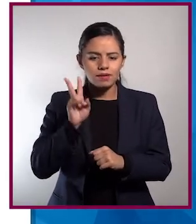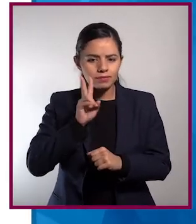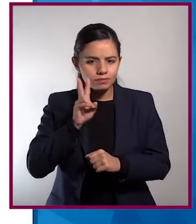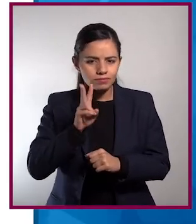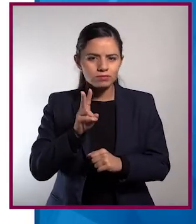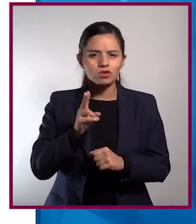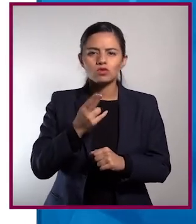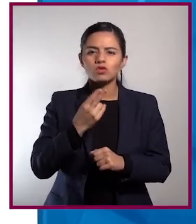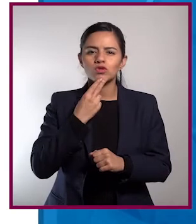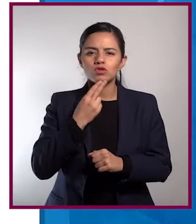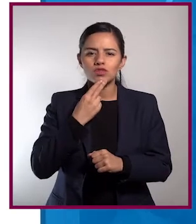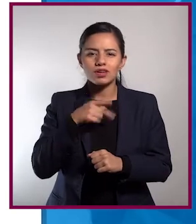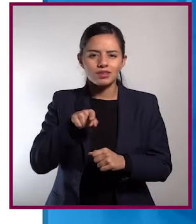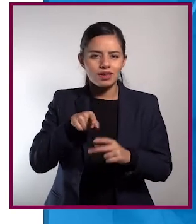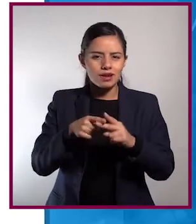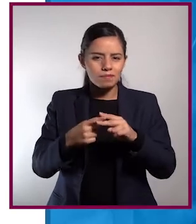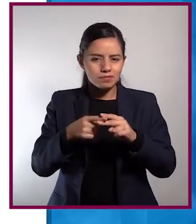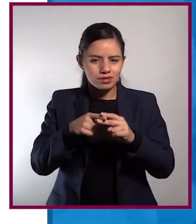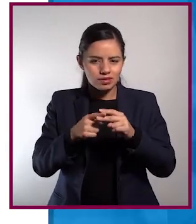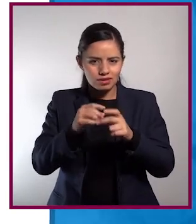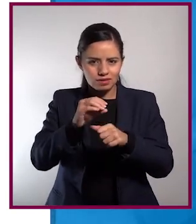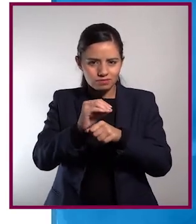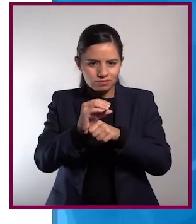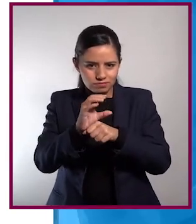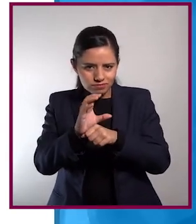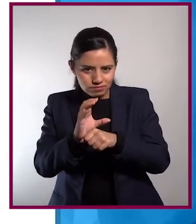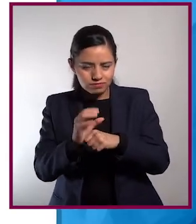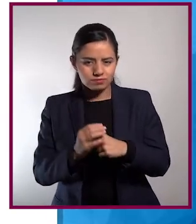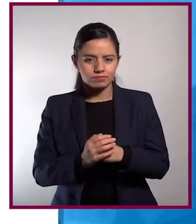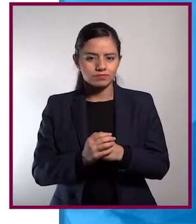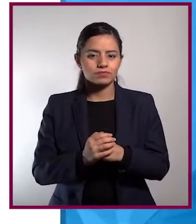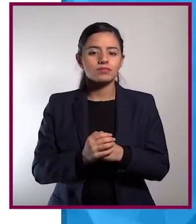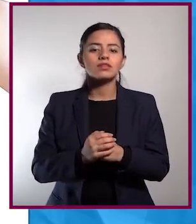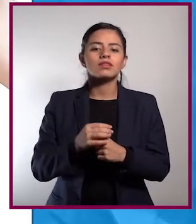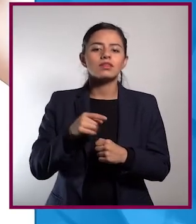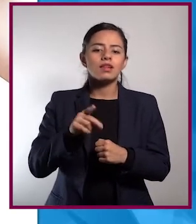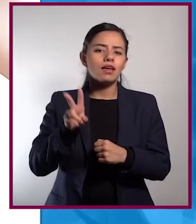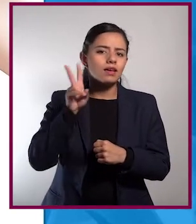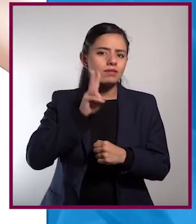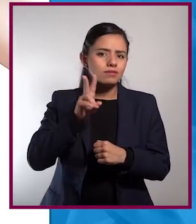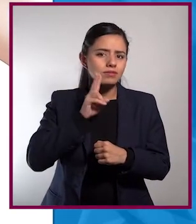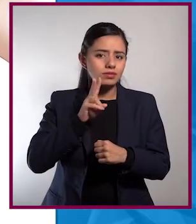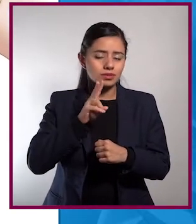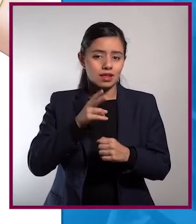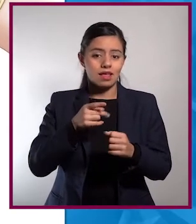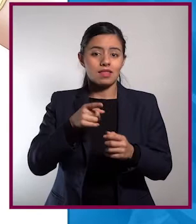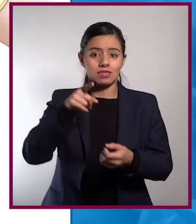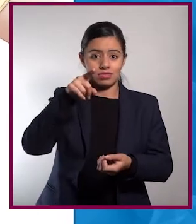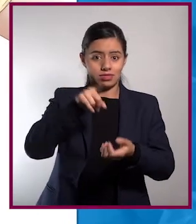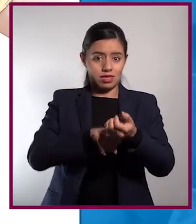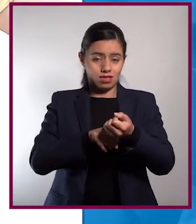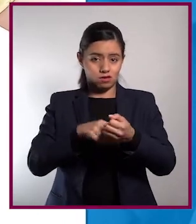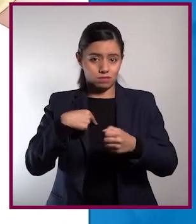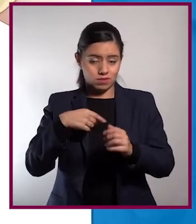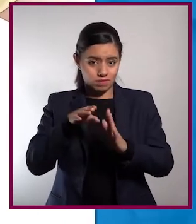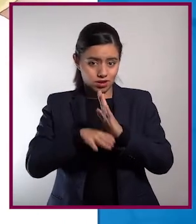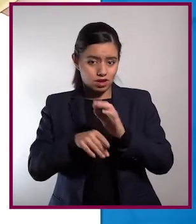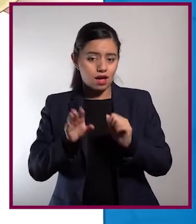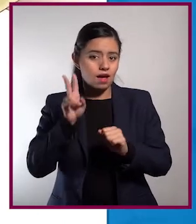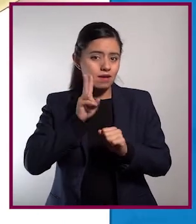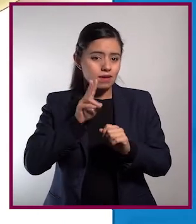instrumento llamado espéculo para la visualización de la vagina y el cuello uterino. Se toma una muestra de la superficie de